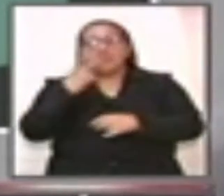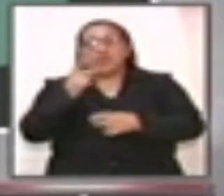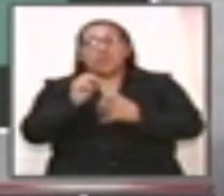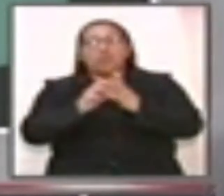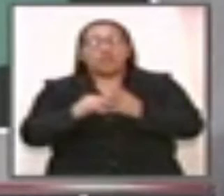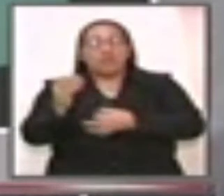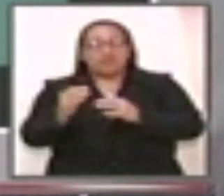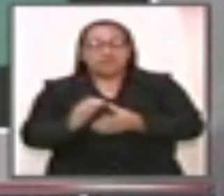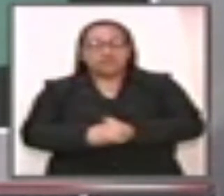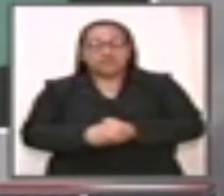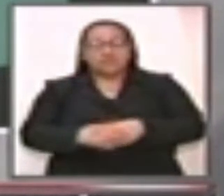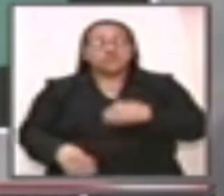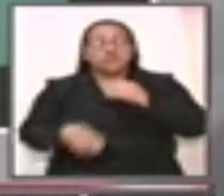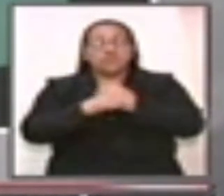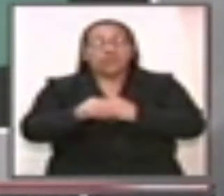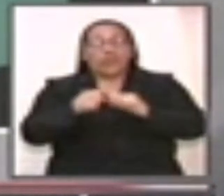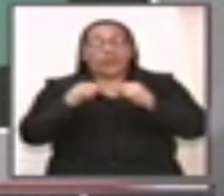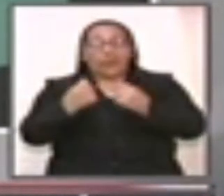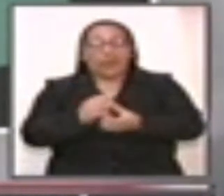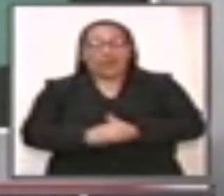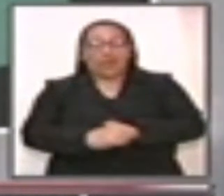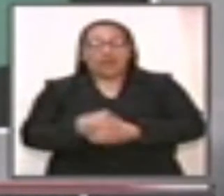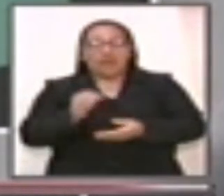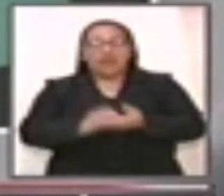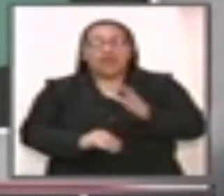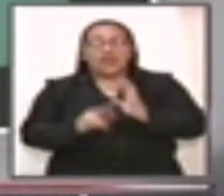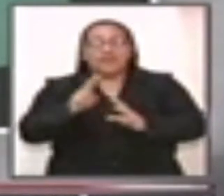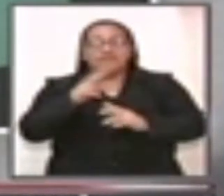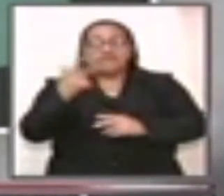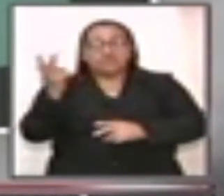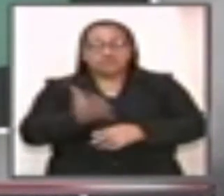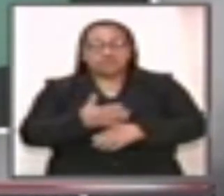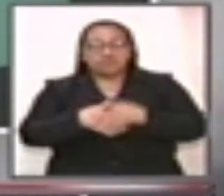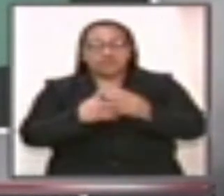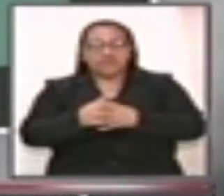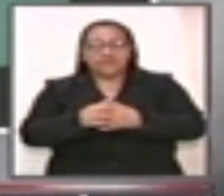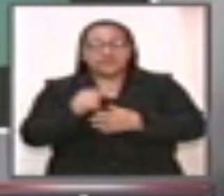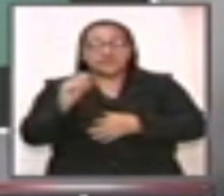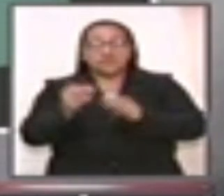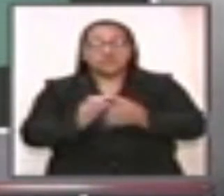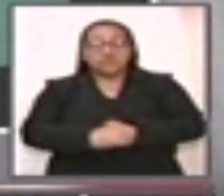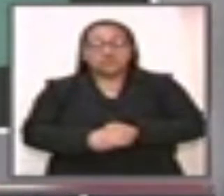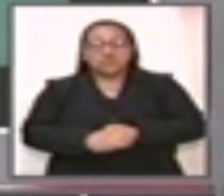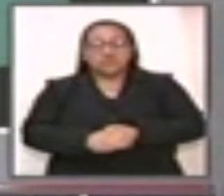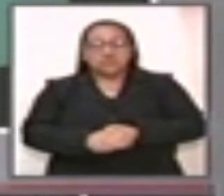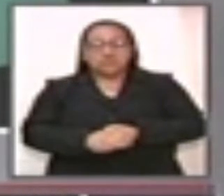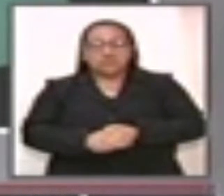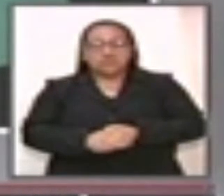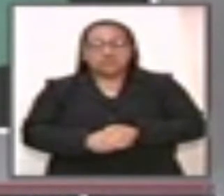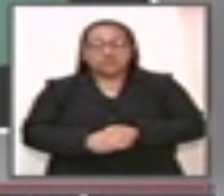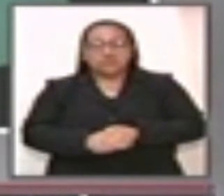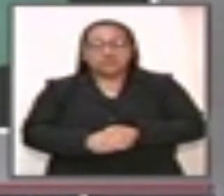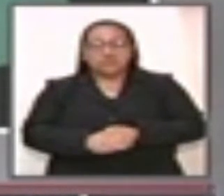programa presupuestal, al igual que en otros sectores, más de las dos terceras partes del presupuesto del sector